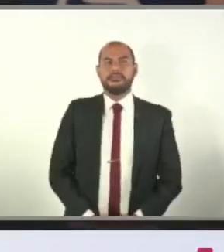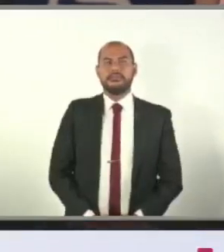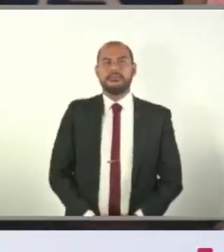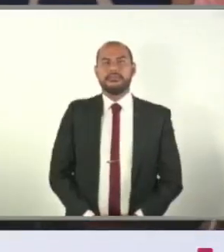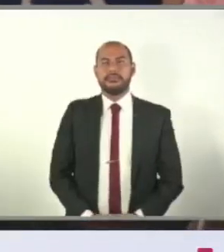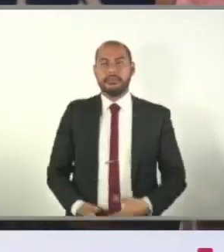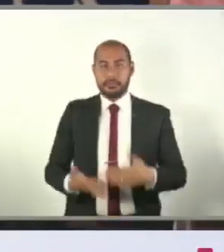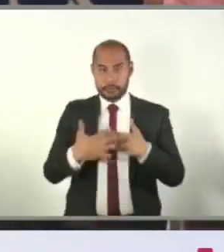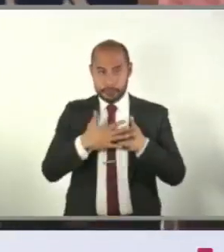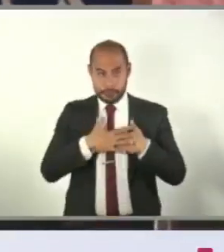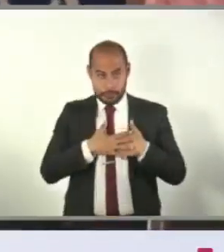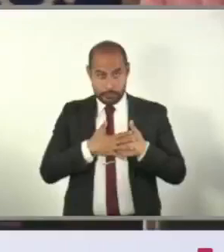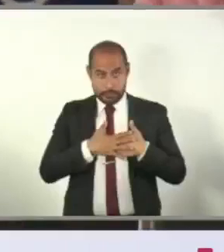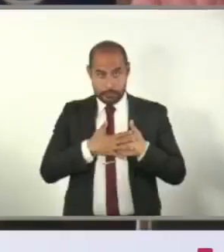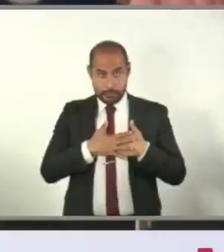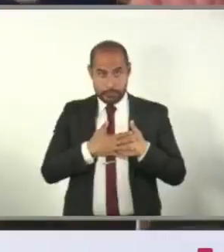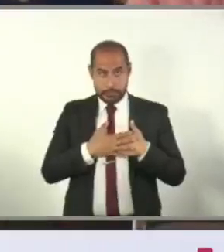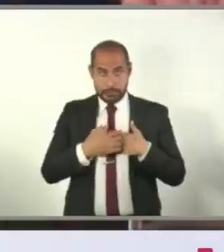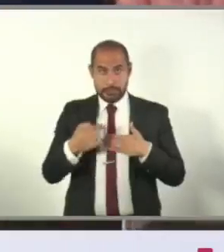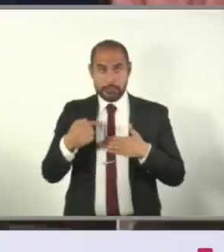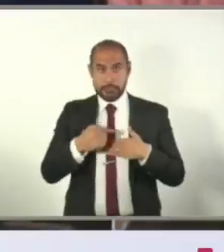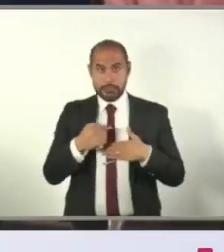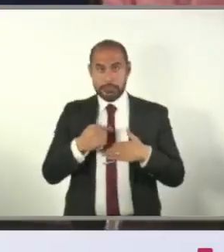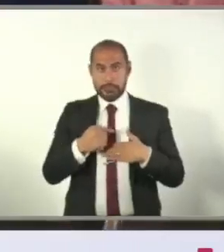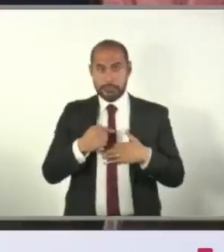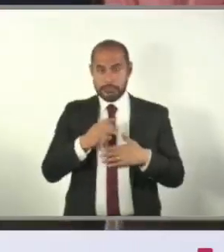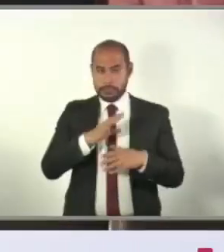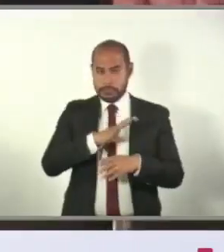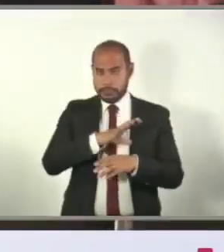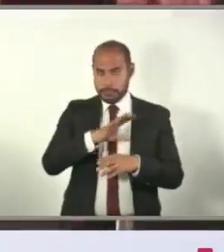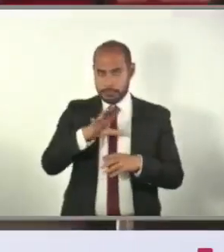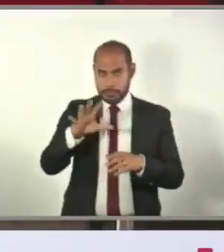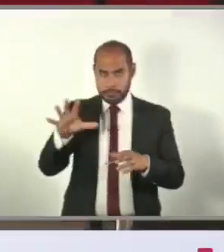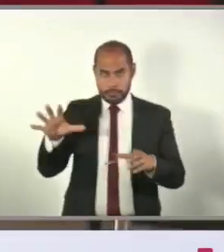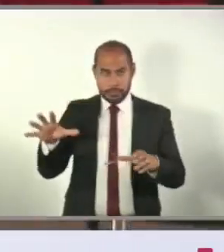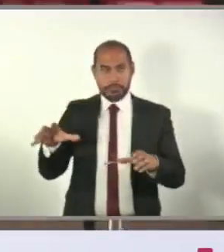El amor todo lo define en la vida.